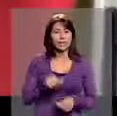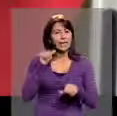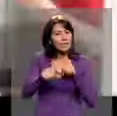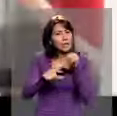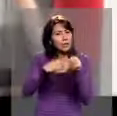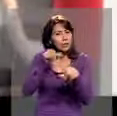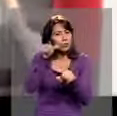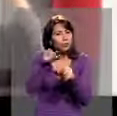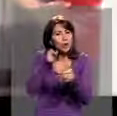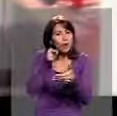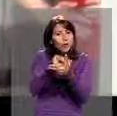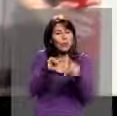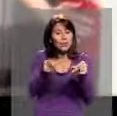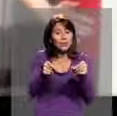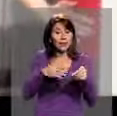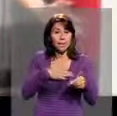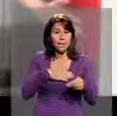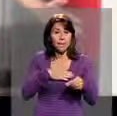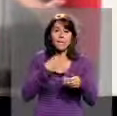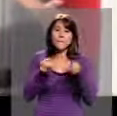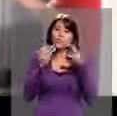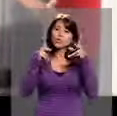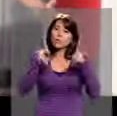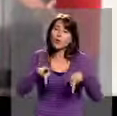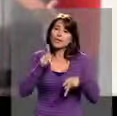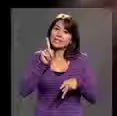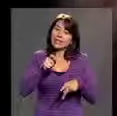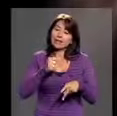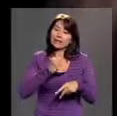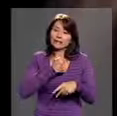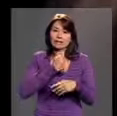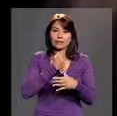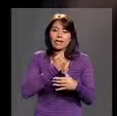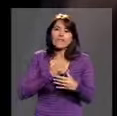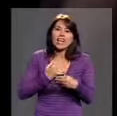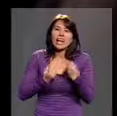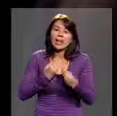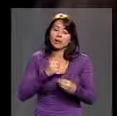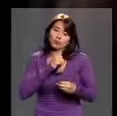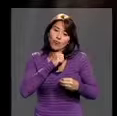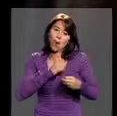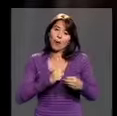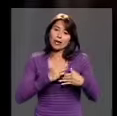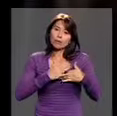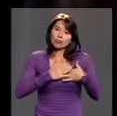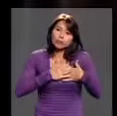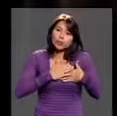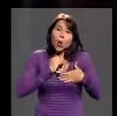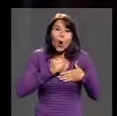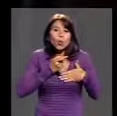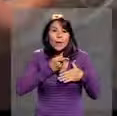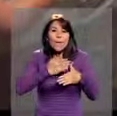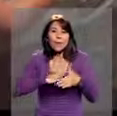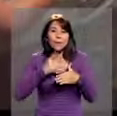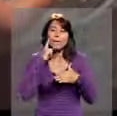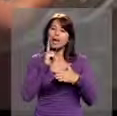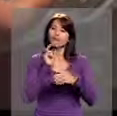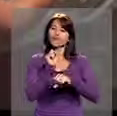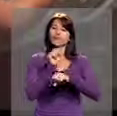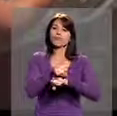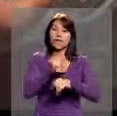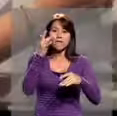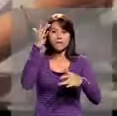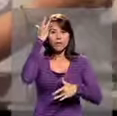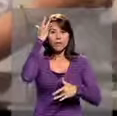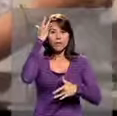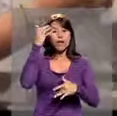En la lucha contra el cáncer de mama, muchas mujeres deben sacrificar una parte o la totalidad de sus senos para vencer la enfermedad. Por lo